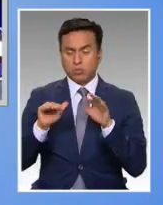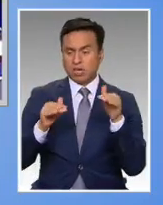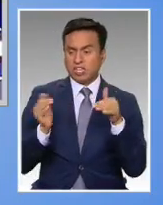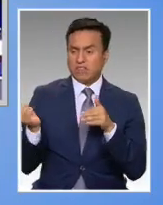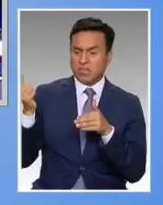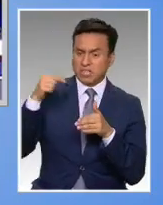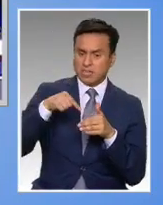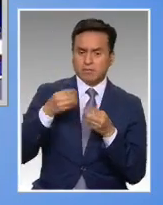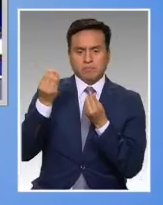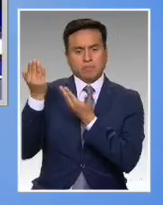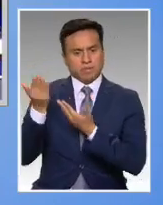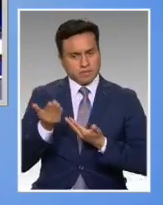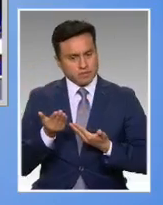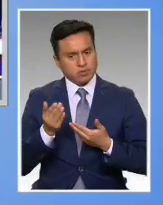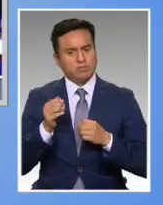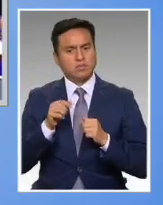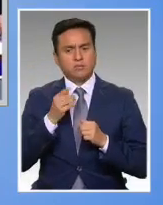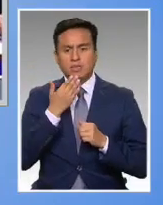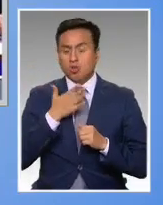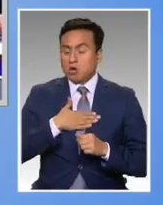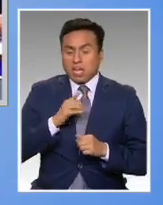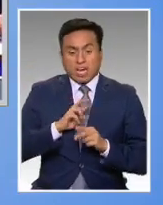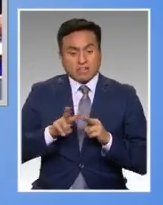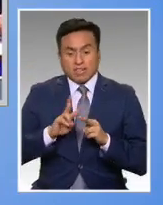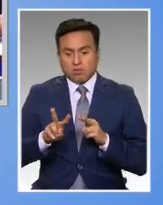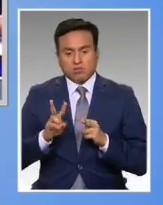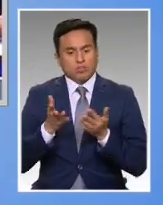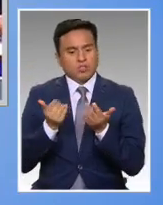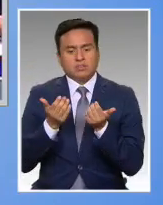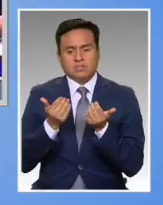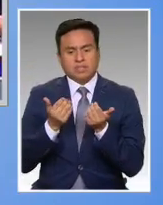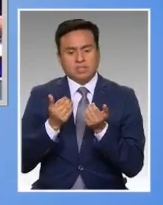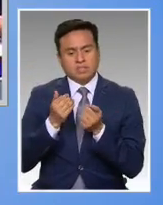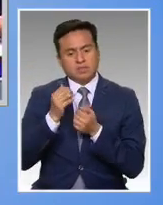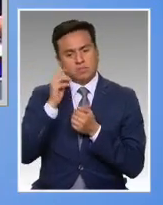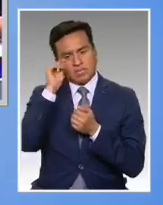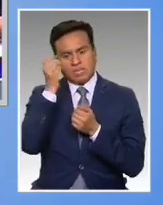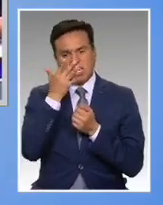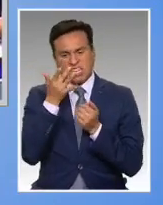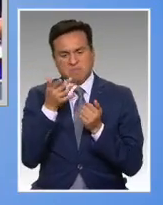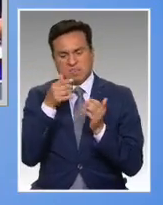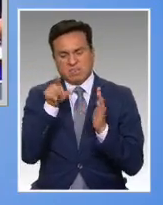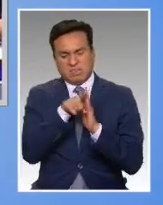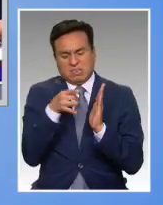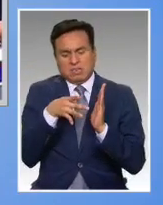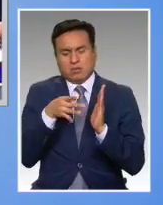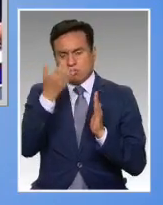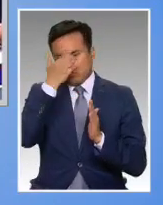venir será bien recibido y si no quiere hacerlo no necesita inventarme crímenes porque además no soy un criminal